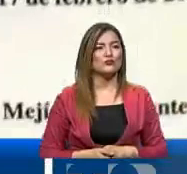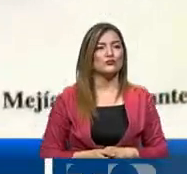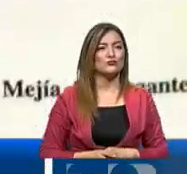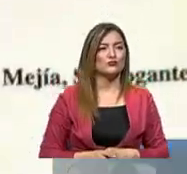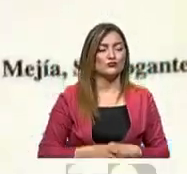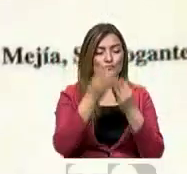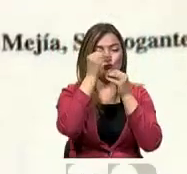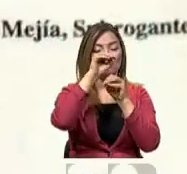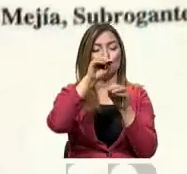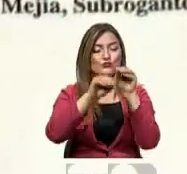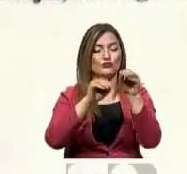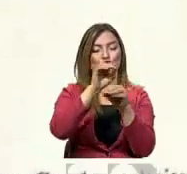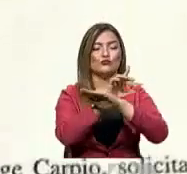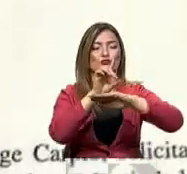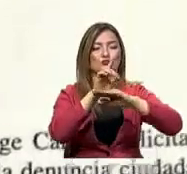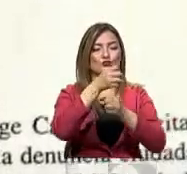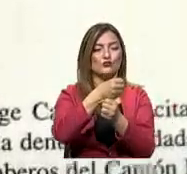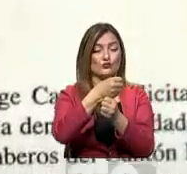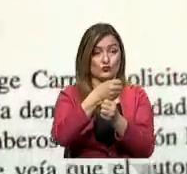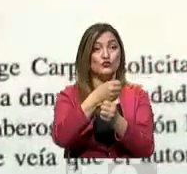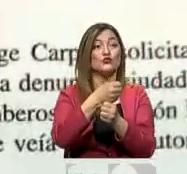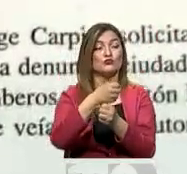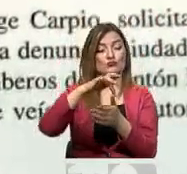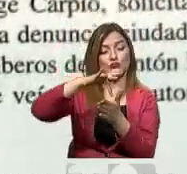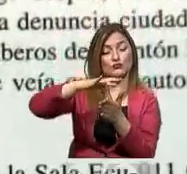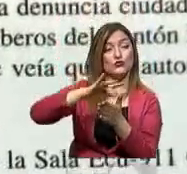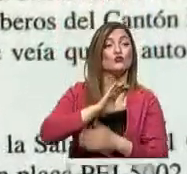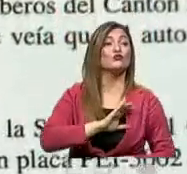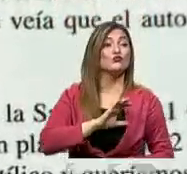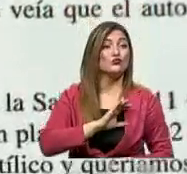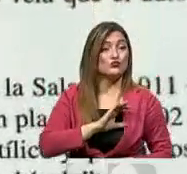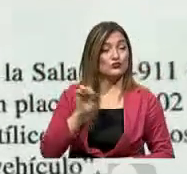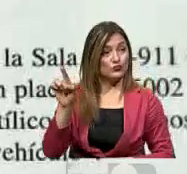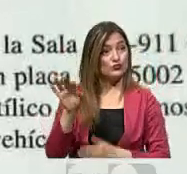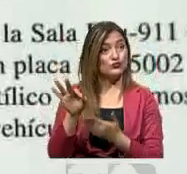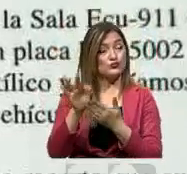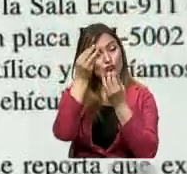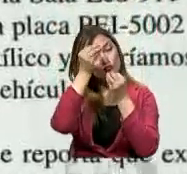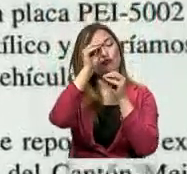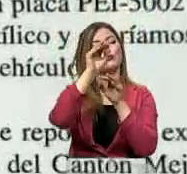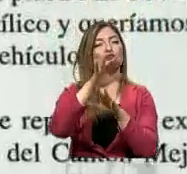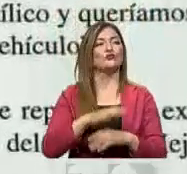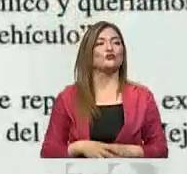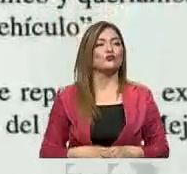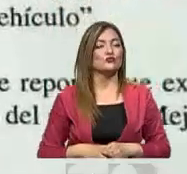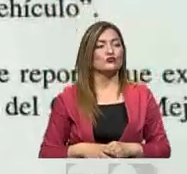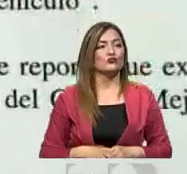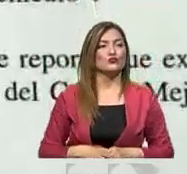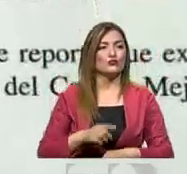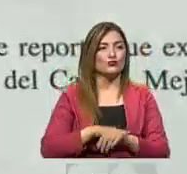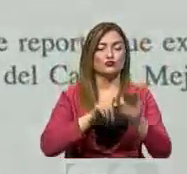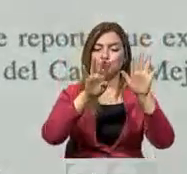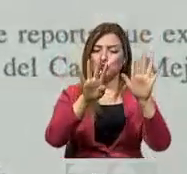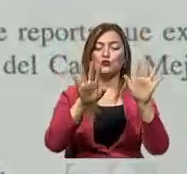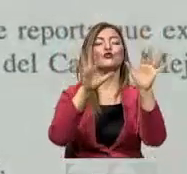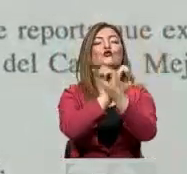Mediante un informe elaborado por el director de Seguridad Ciudadana y Riesgos del municipio de ese cantón, se da a conocer lo siguiente. Siendo las 21